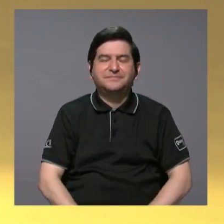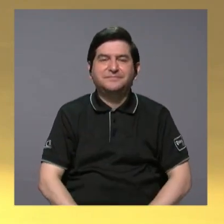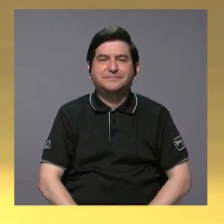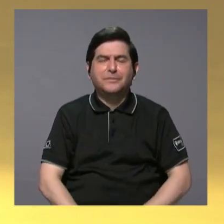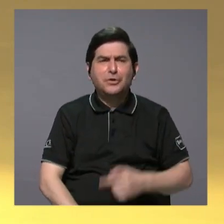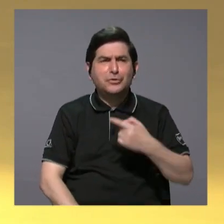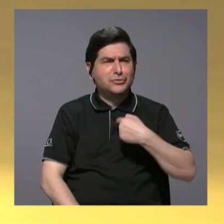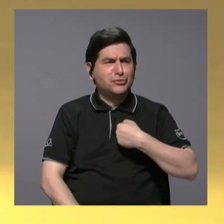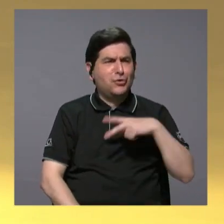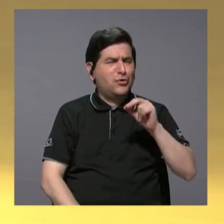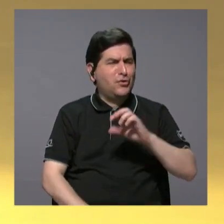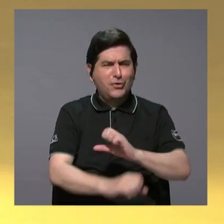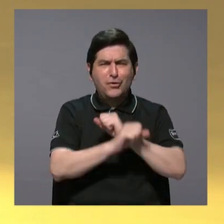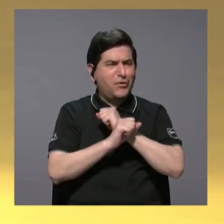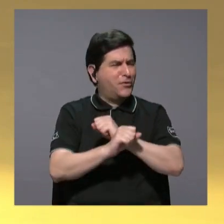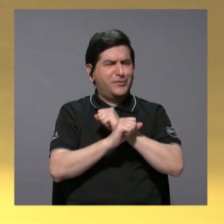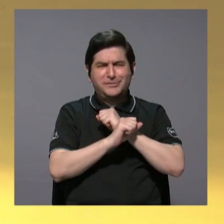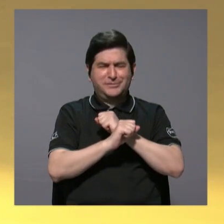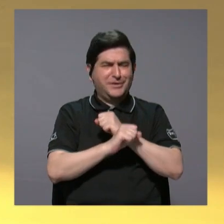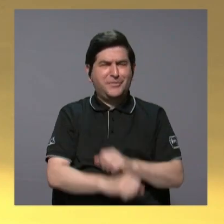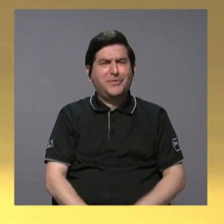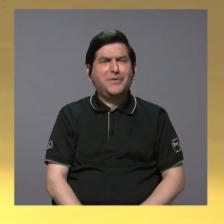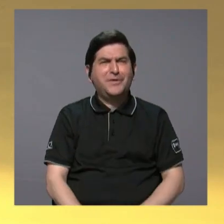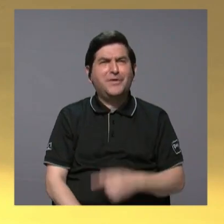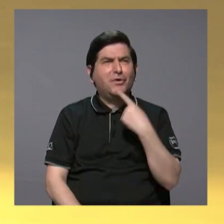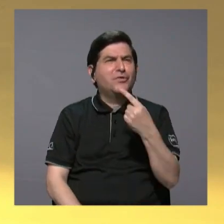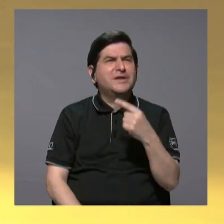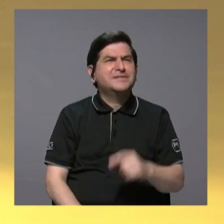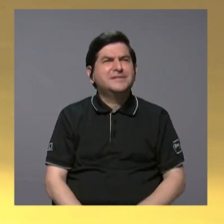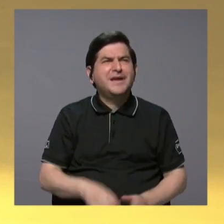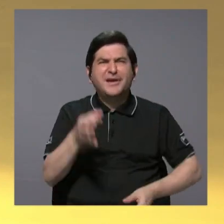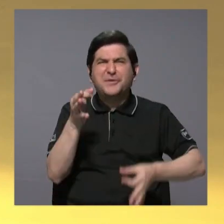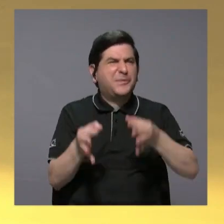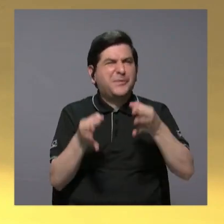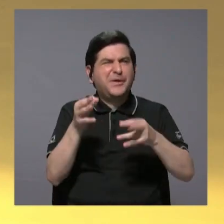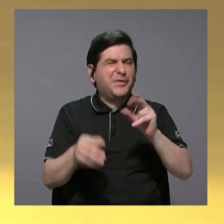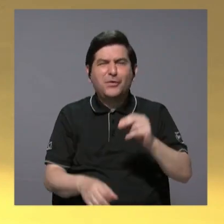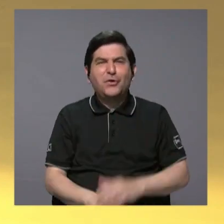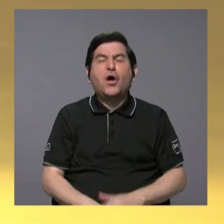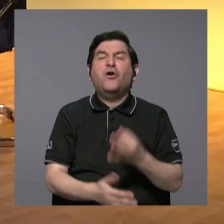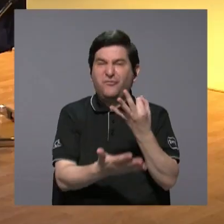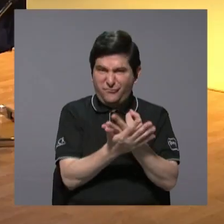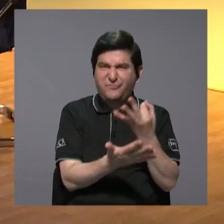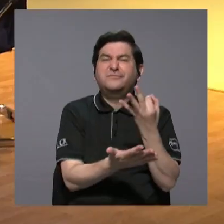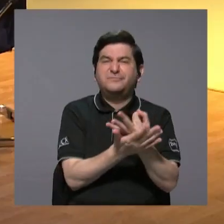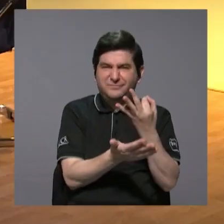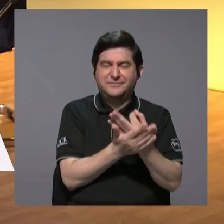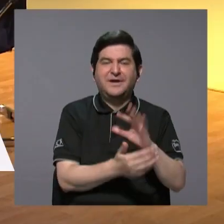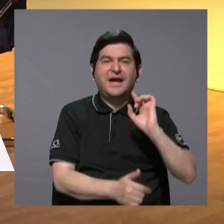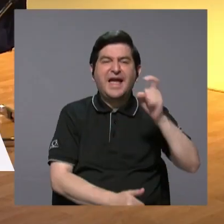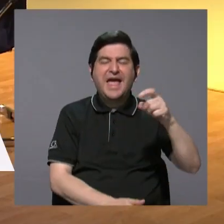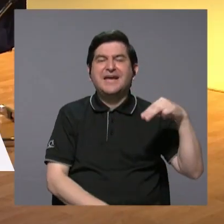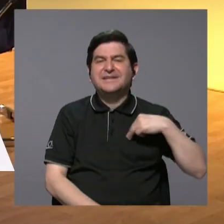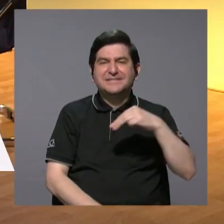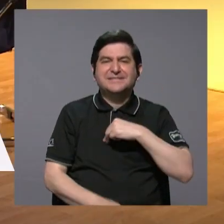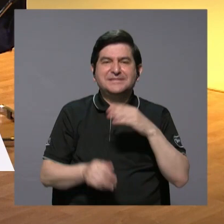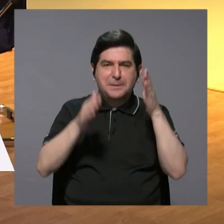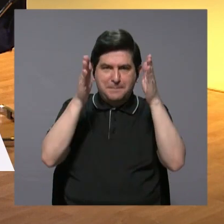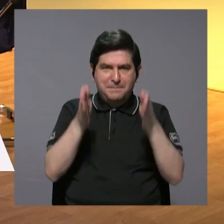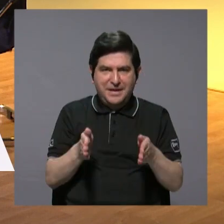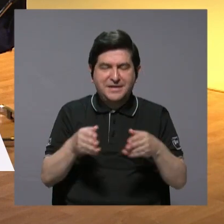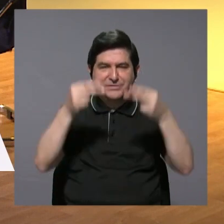Yo no estoy muy seguro que pudiera decir jurídico, sino más bien financiero, del exministro de Hacienda,